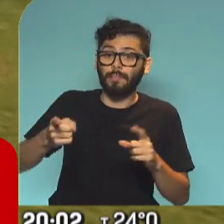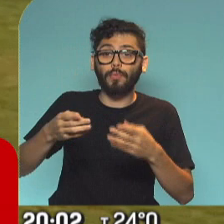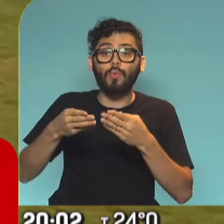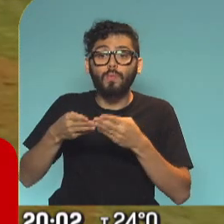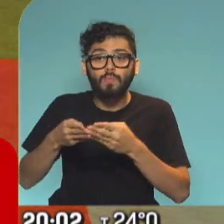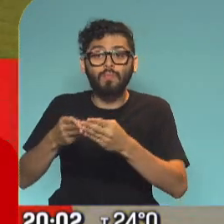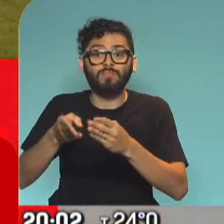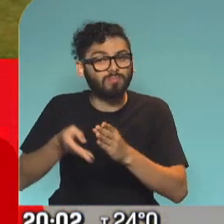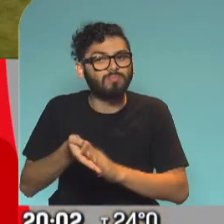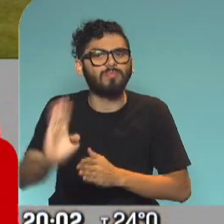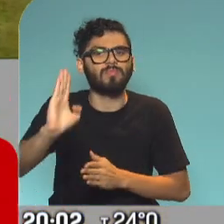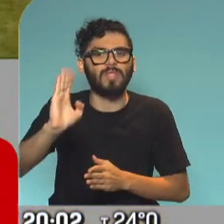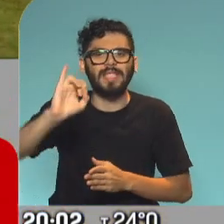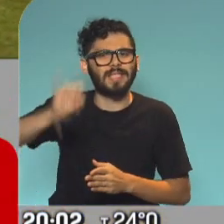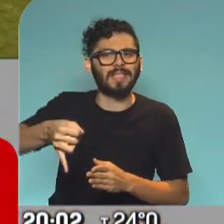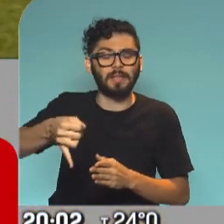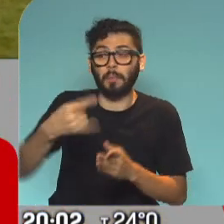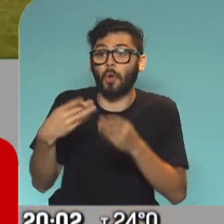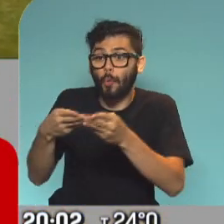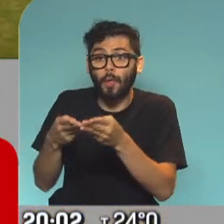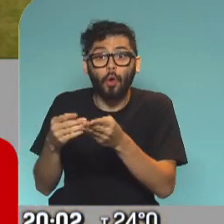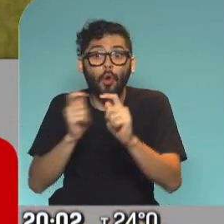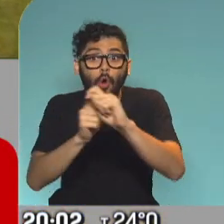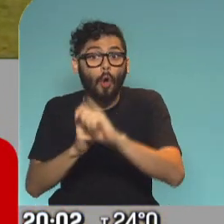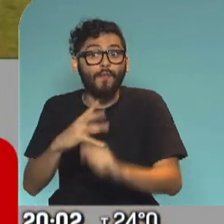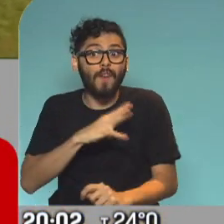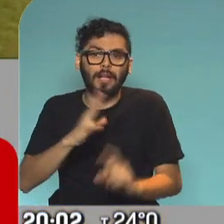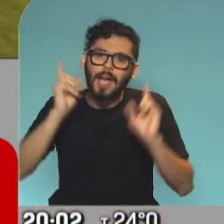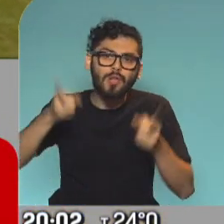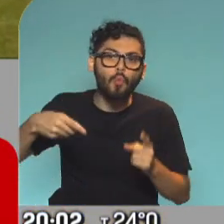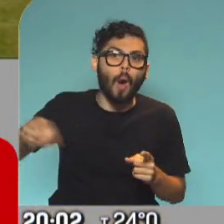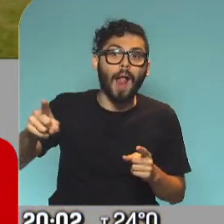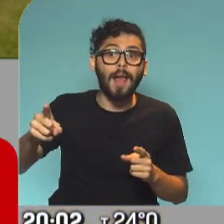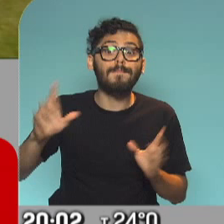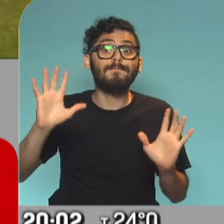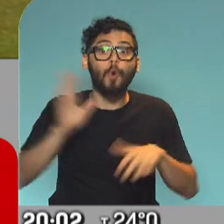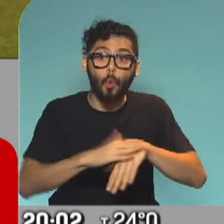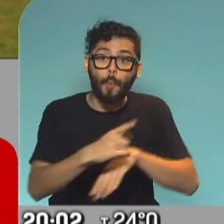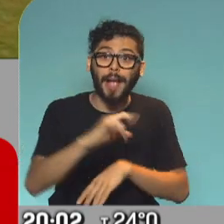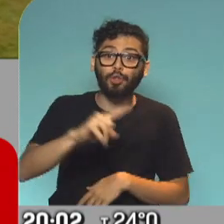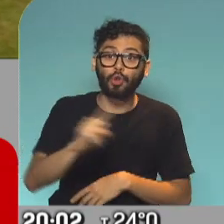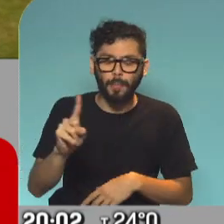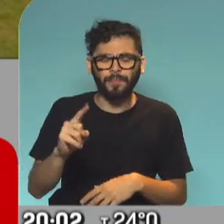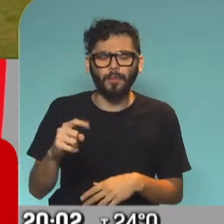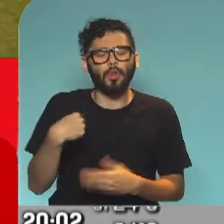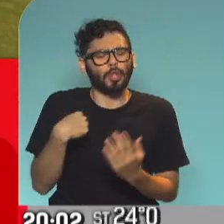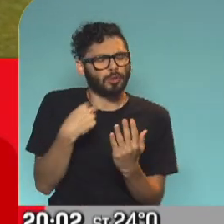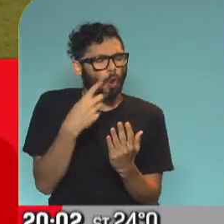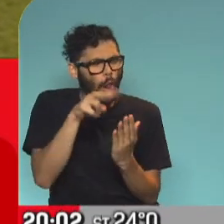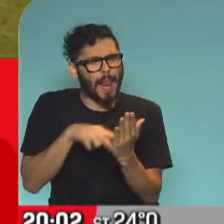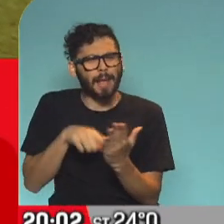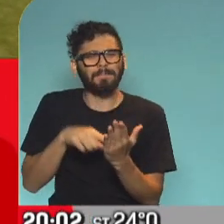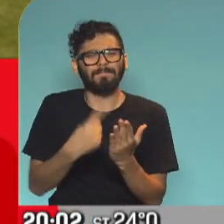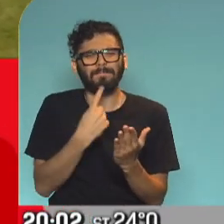navegar cuando no estaba en condiciones. Eso es clave. Hay un punto que también me llamó la atención de lo leído en la resolución, que es el que habla de